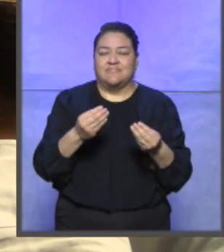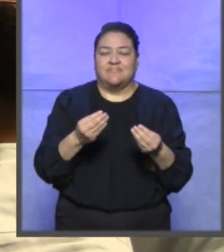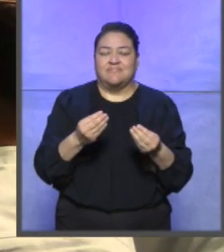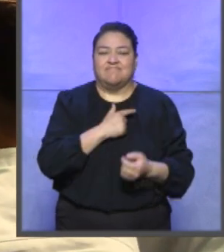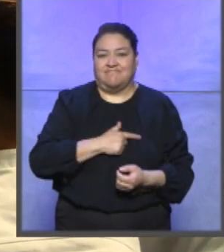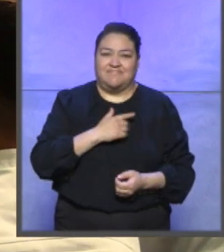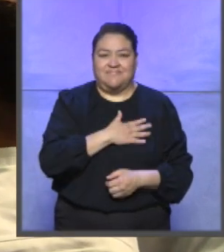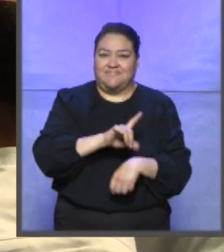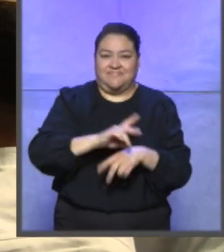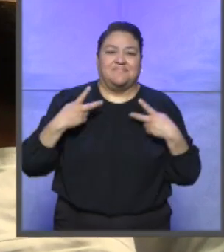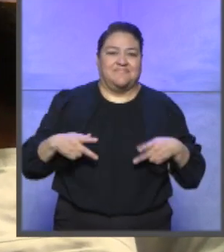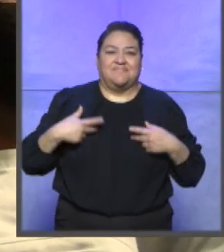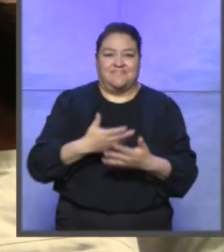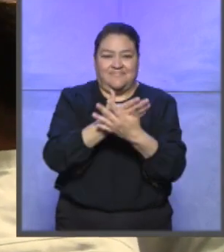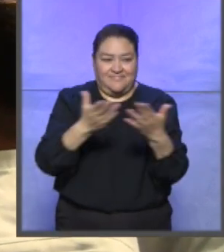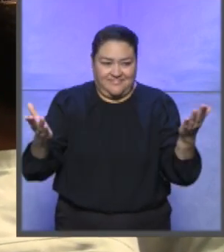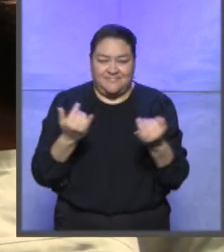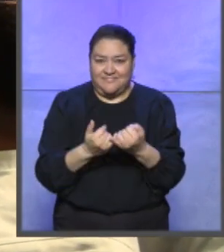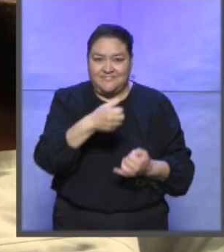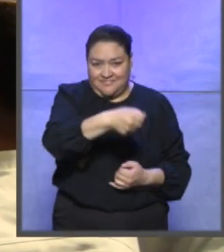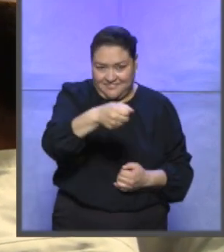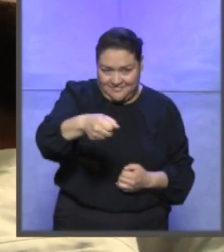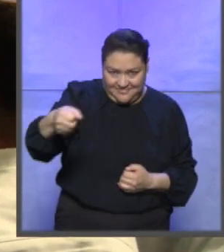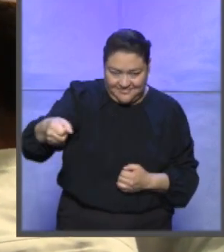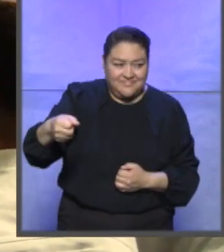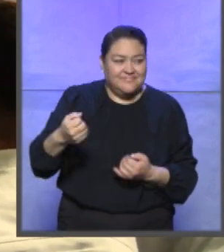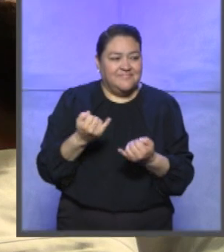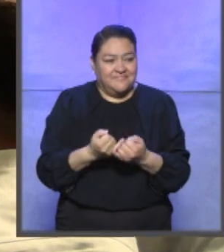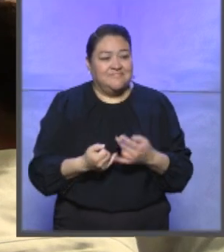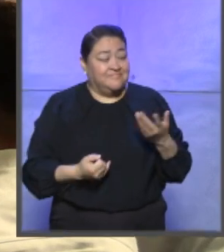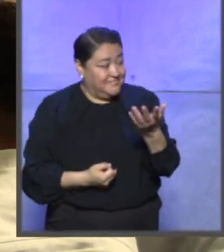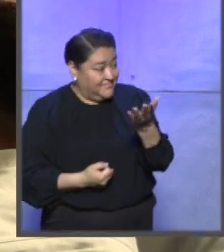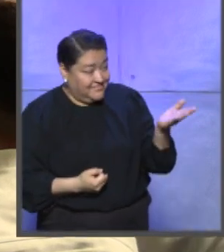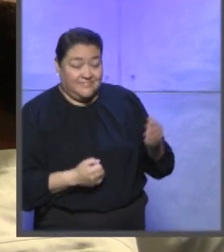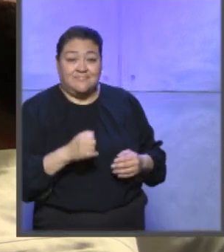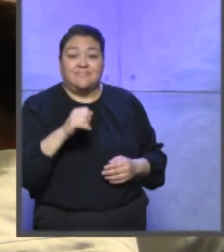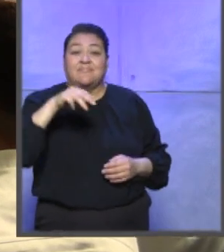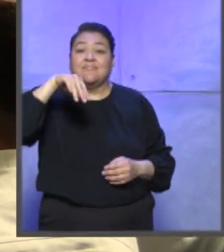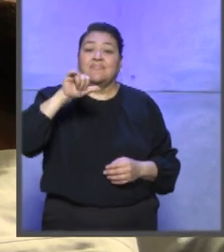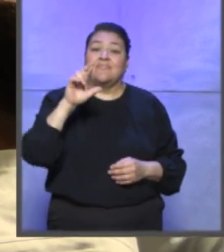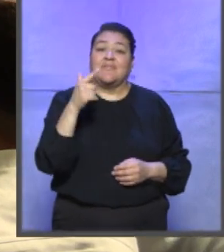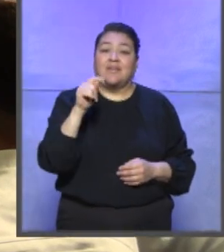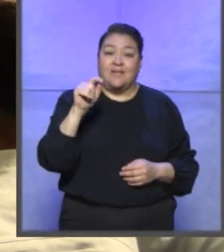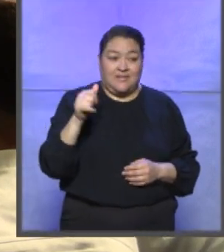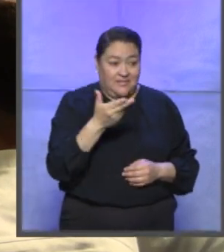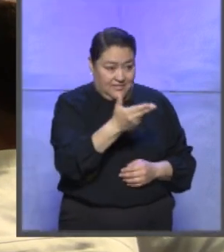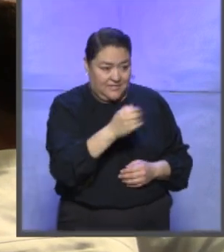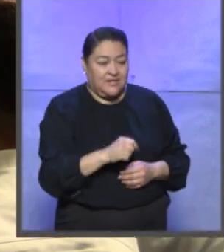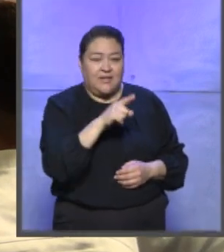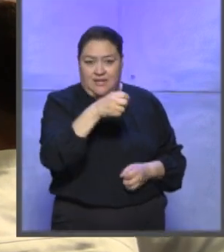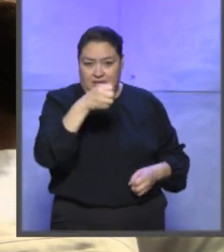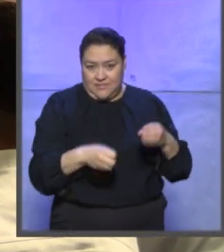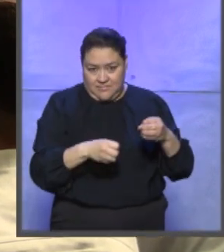Muy buenos días a todas, a todos y a todes. Saludo afectuosamente a la maestra Margarita C. Espinosa